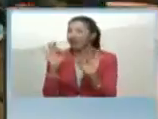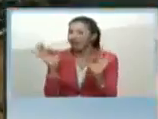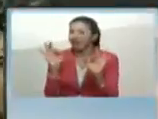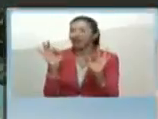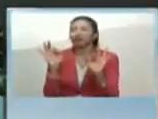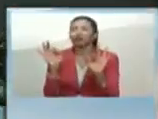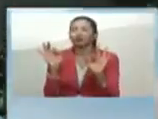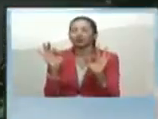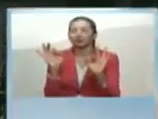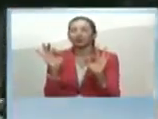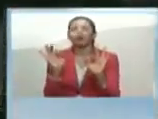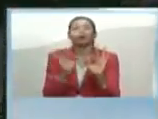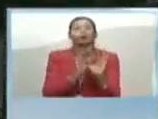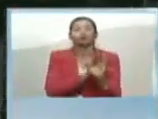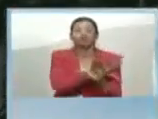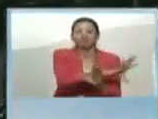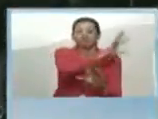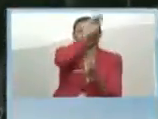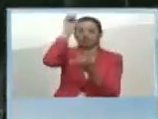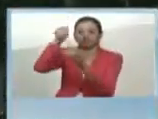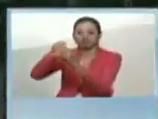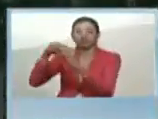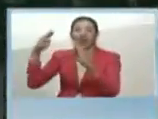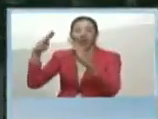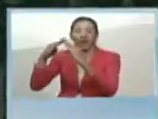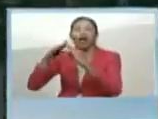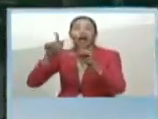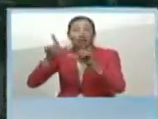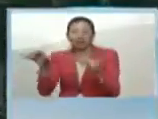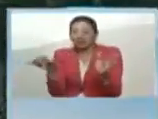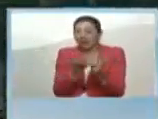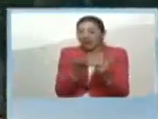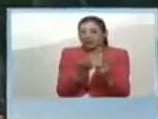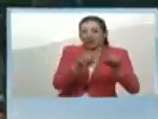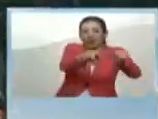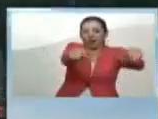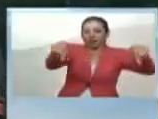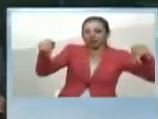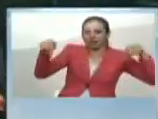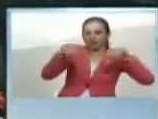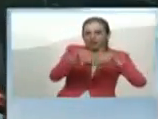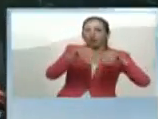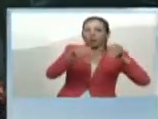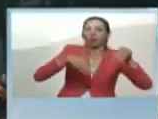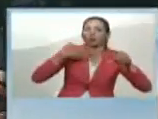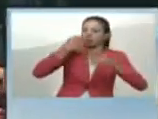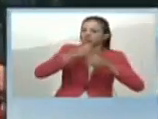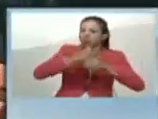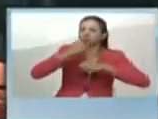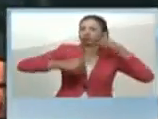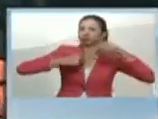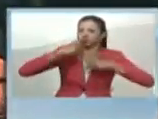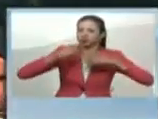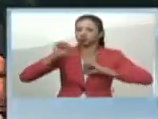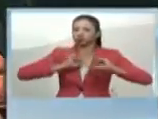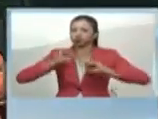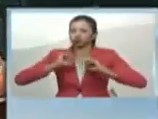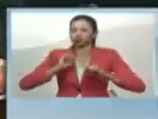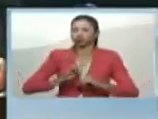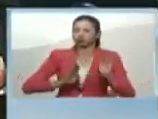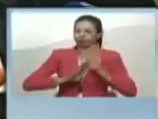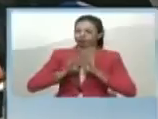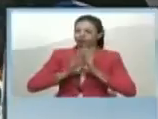que refugiarlo en una aerogranja, allí tiene cómo encontrarse él productivo